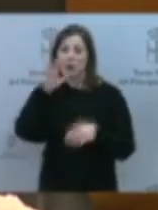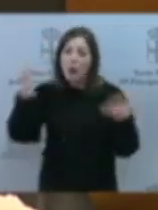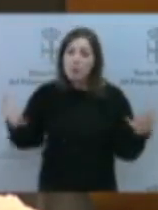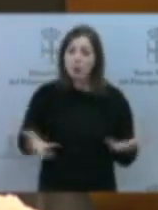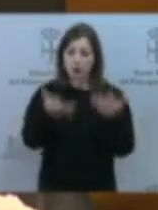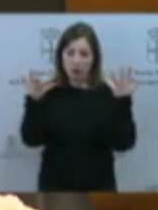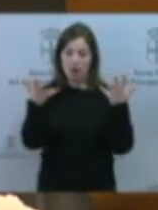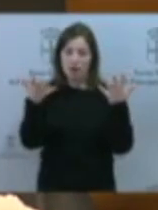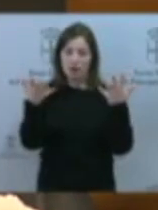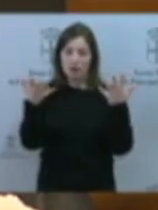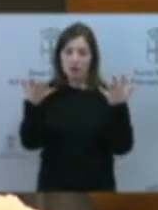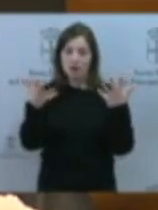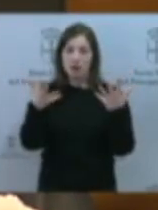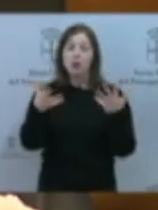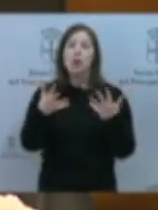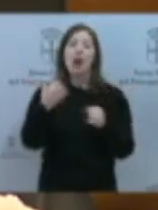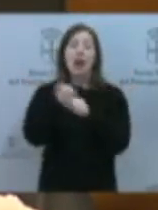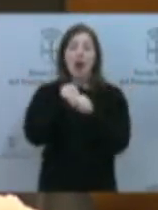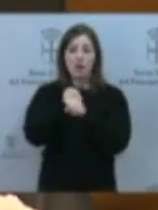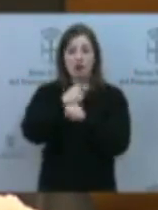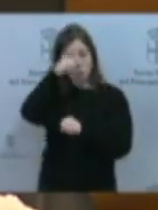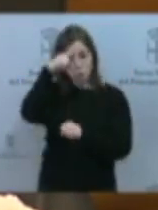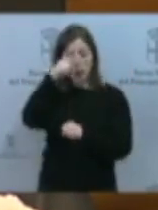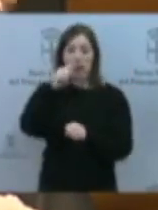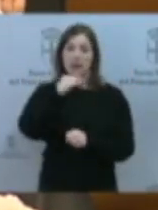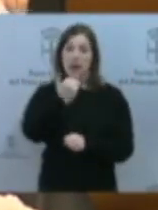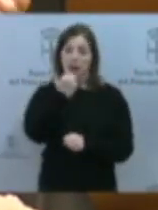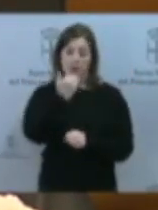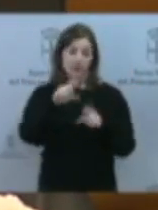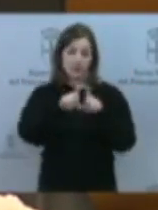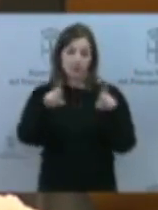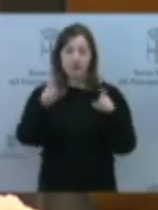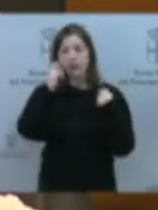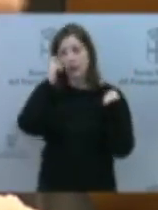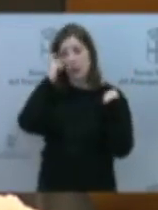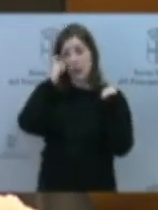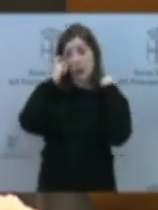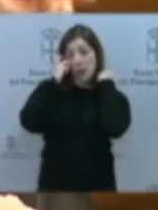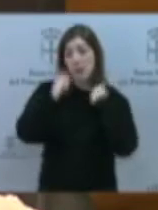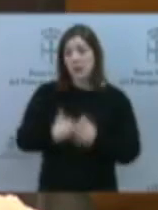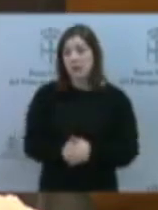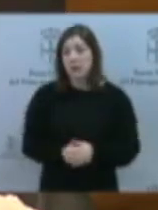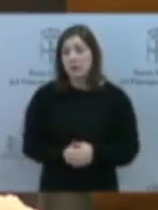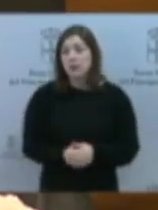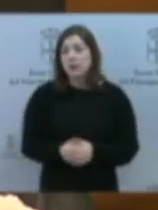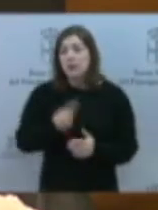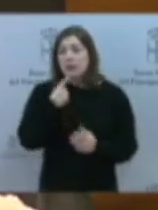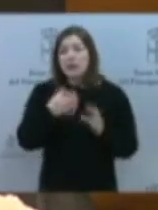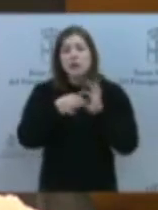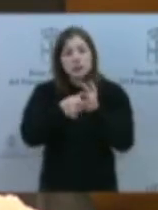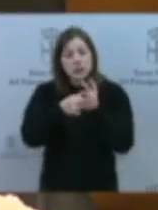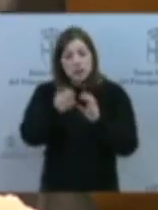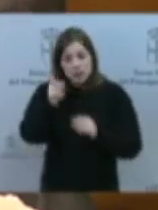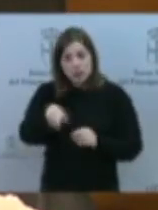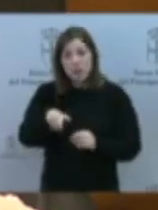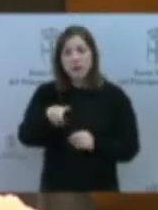y debido a los lazos emotivos, aunque aún se asocian a Cajastur, lazos emotivos también de estas señoras y señores de 80 años que hay que defender y